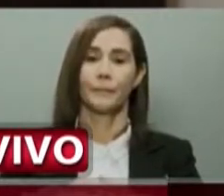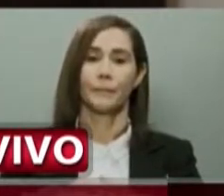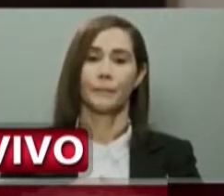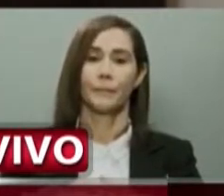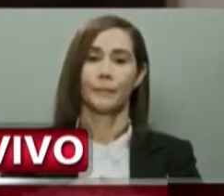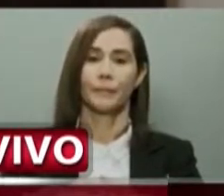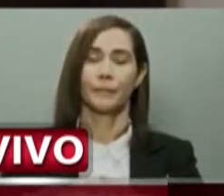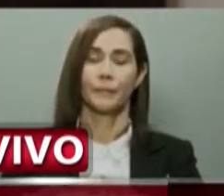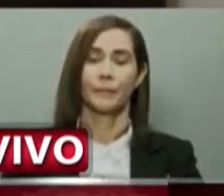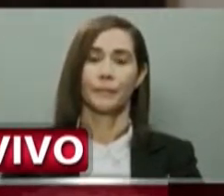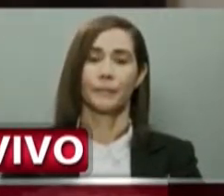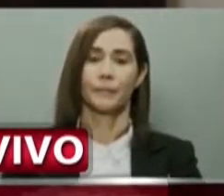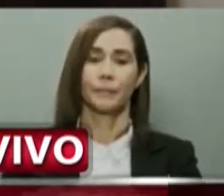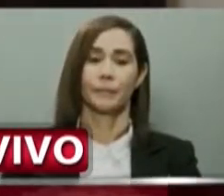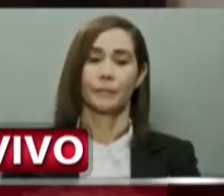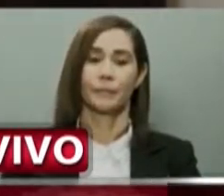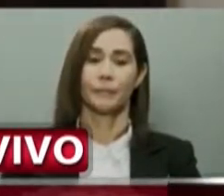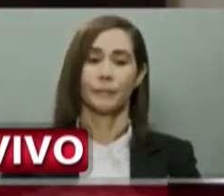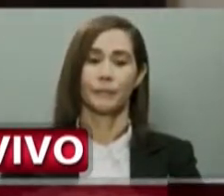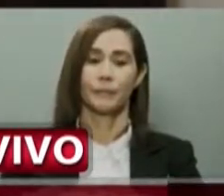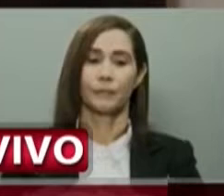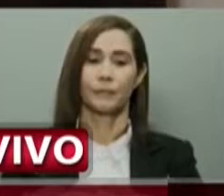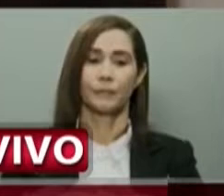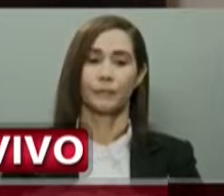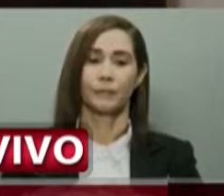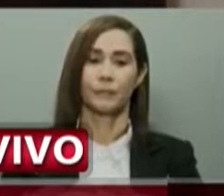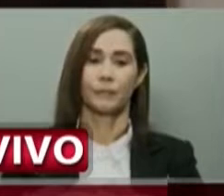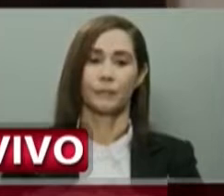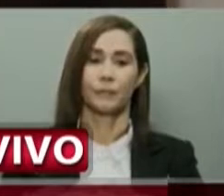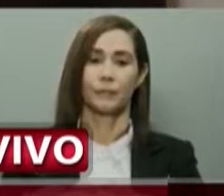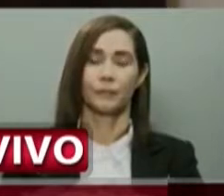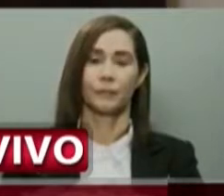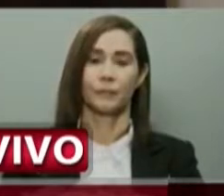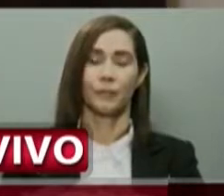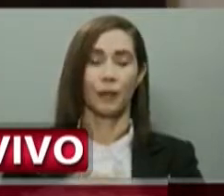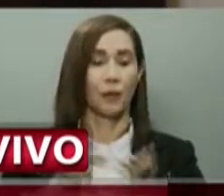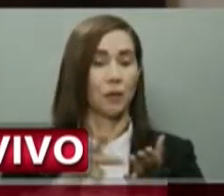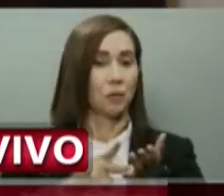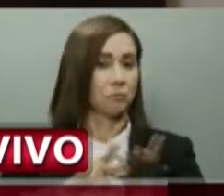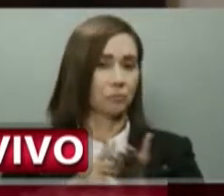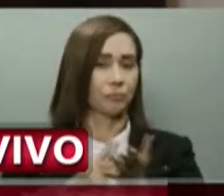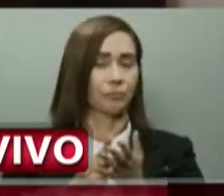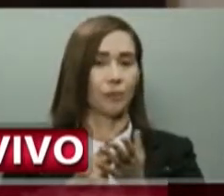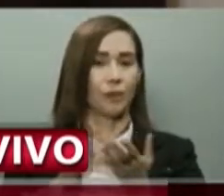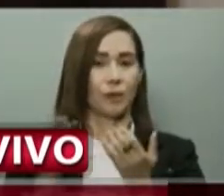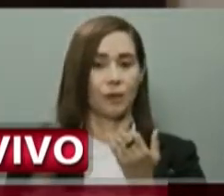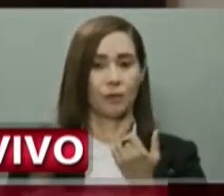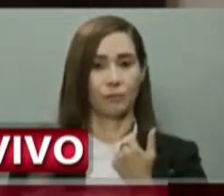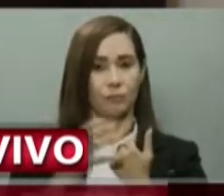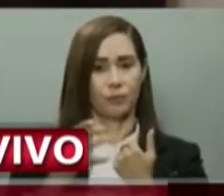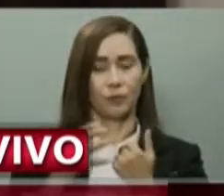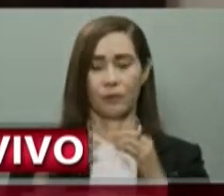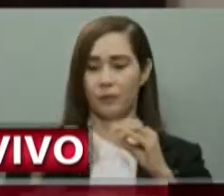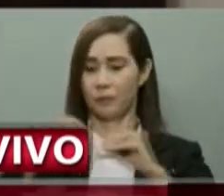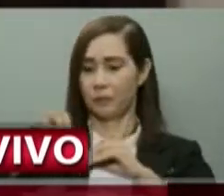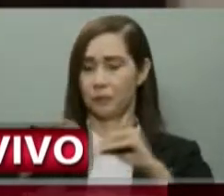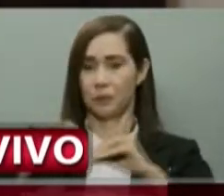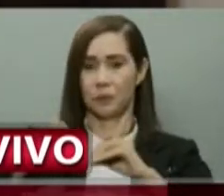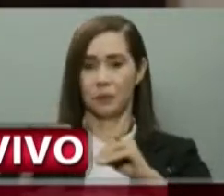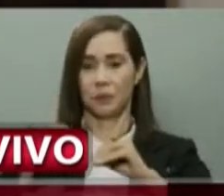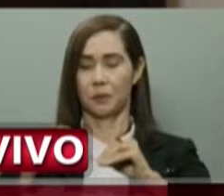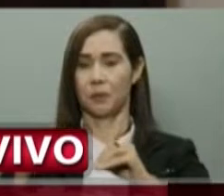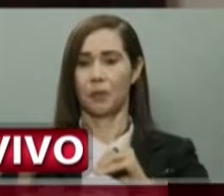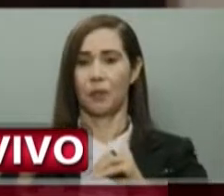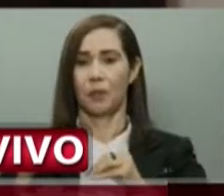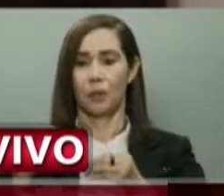Realmente no se nos afecta el suministro de materiales por Haití, porque